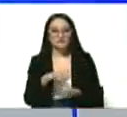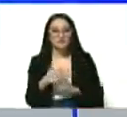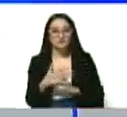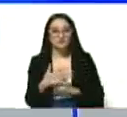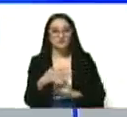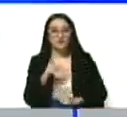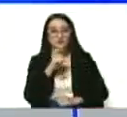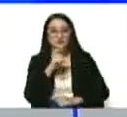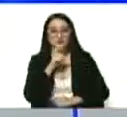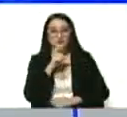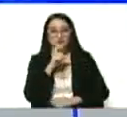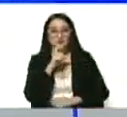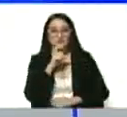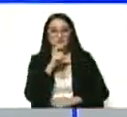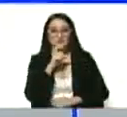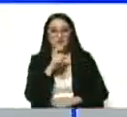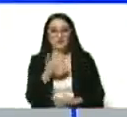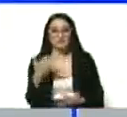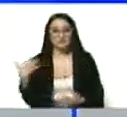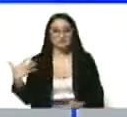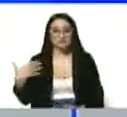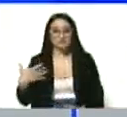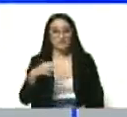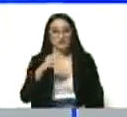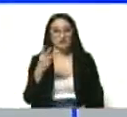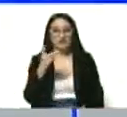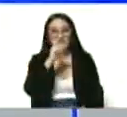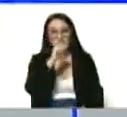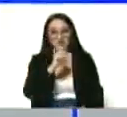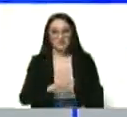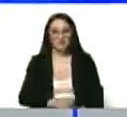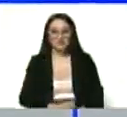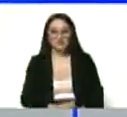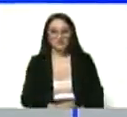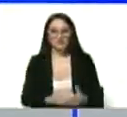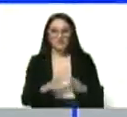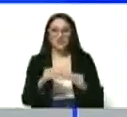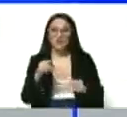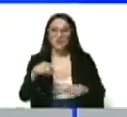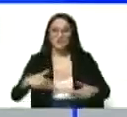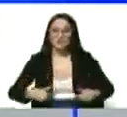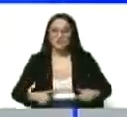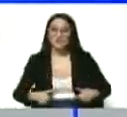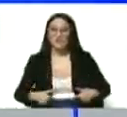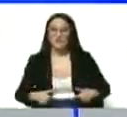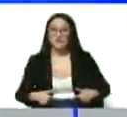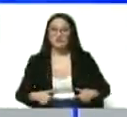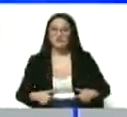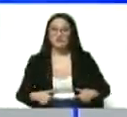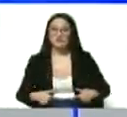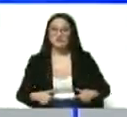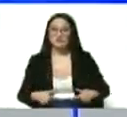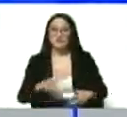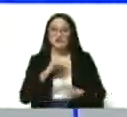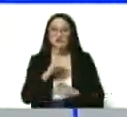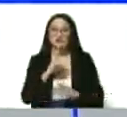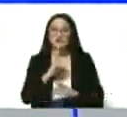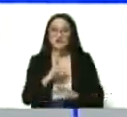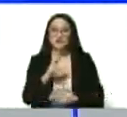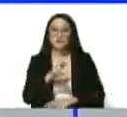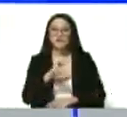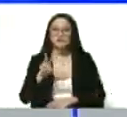tan adversas como las vividas durante los últimos 3 años. Todo este esfuerzo se expresa en el resultado de